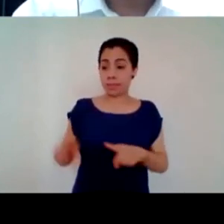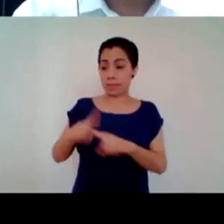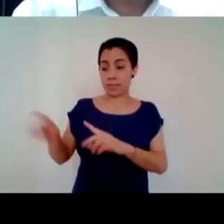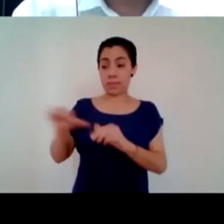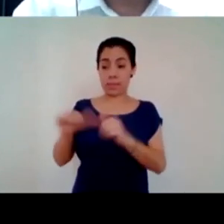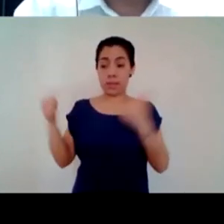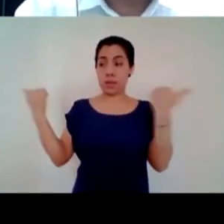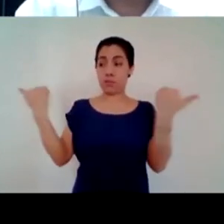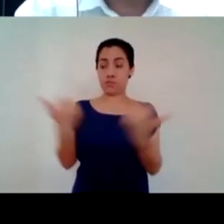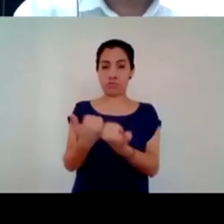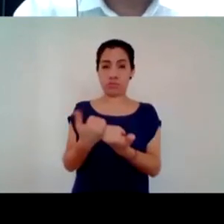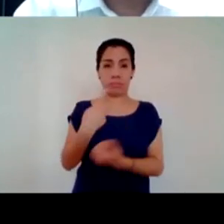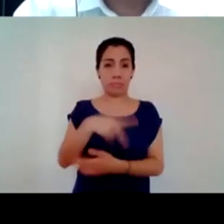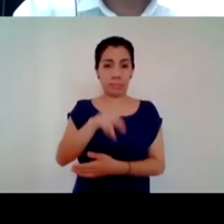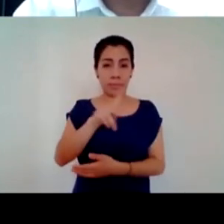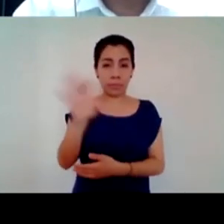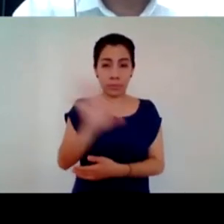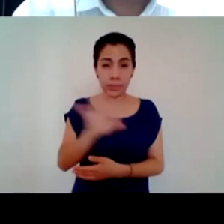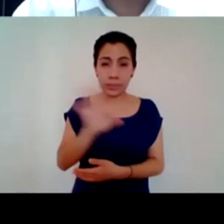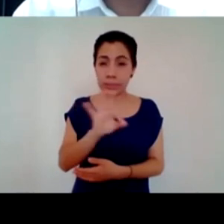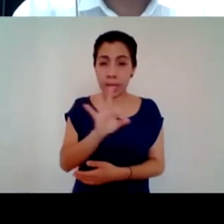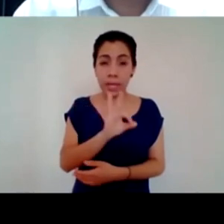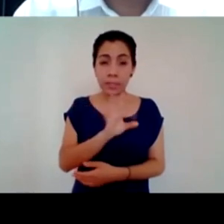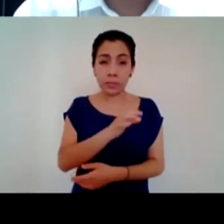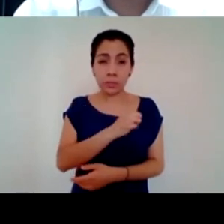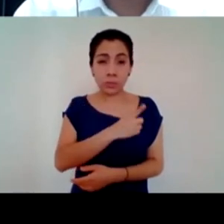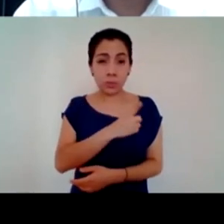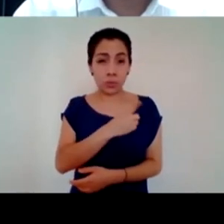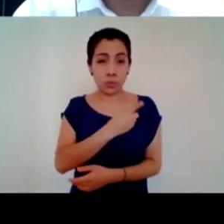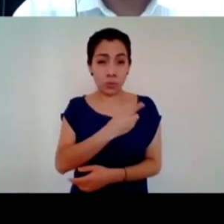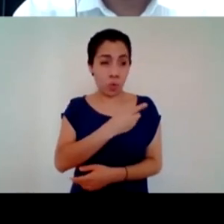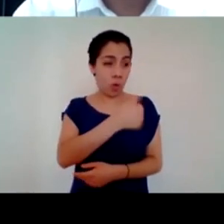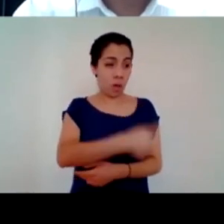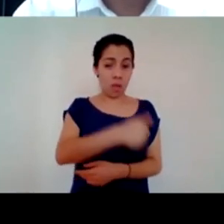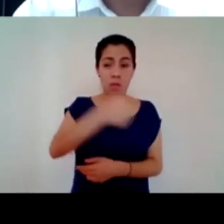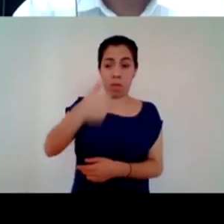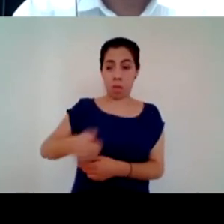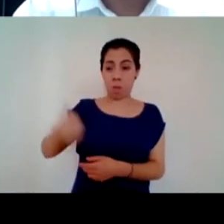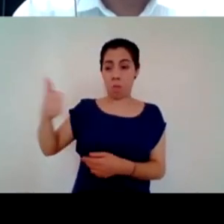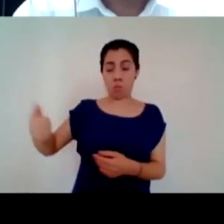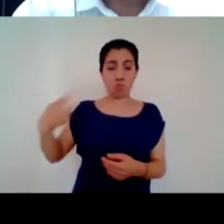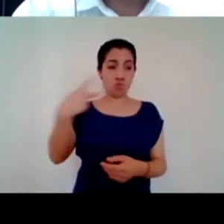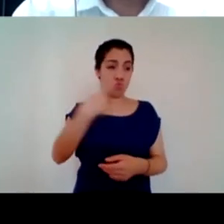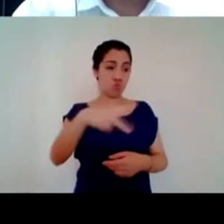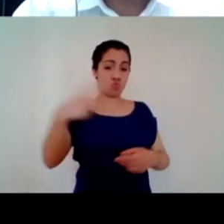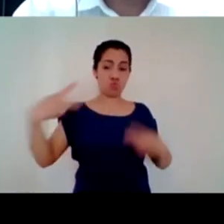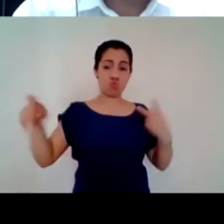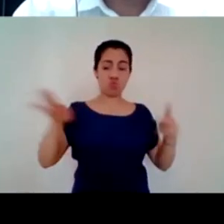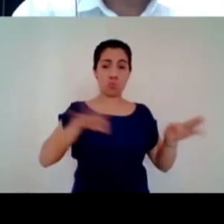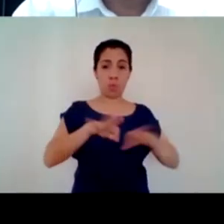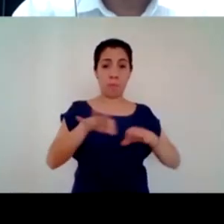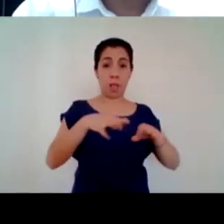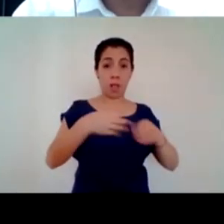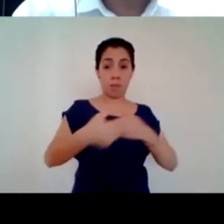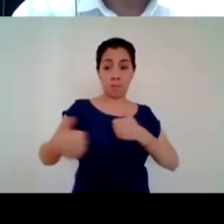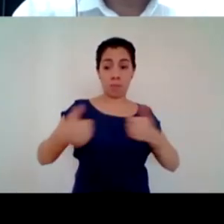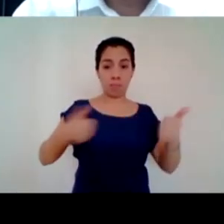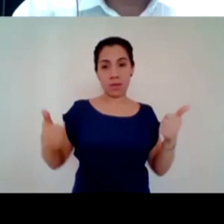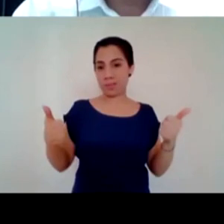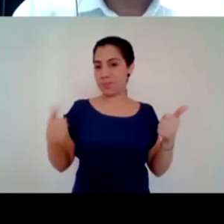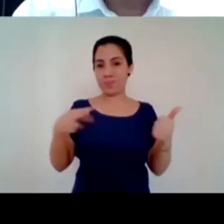solos no va a ser posible ir modificando las cosas. Hay la necesidad de que para que se den